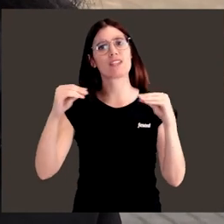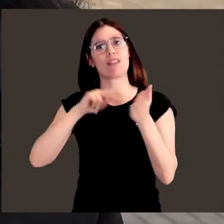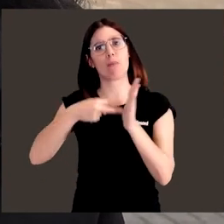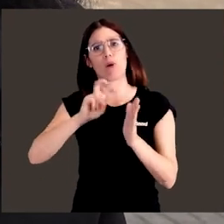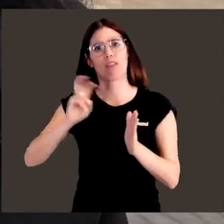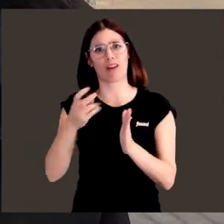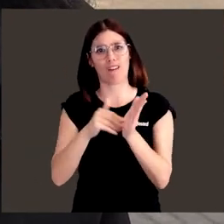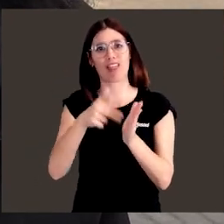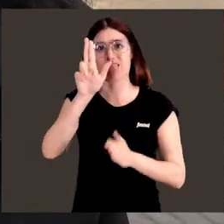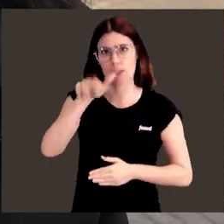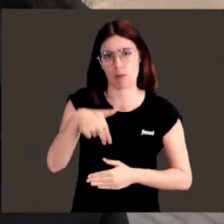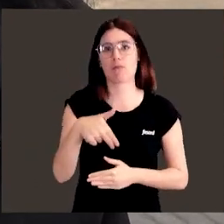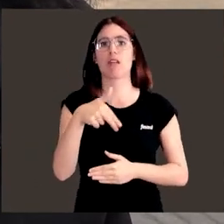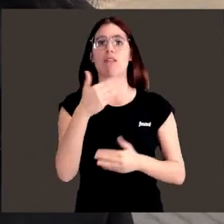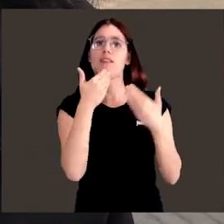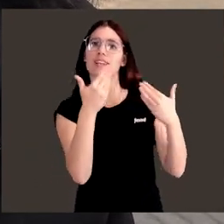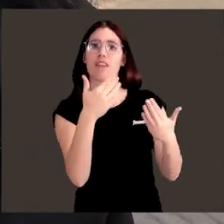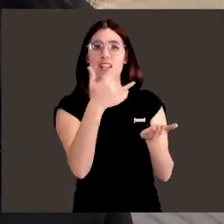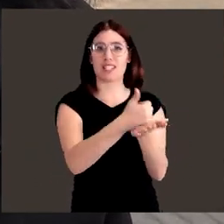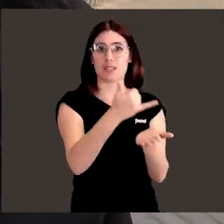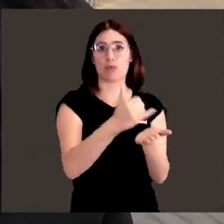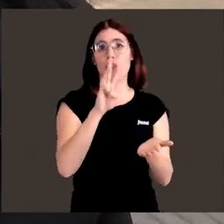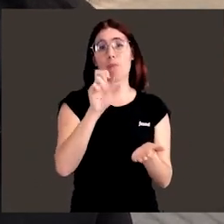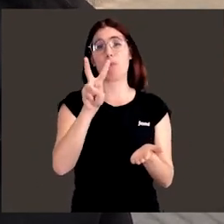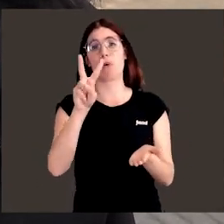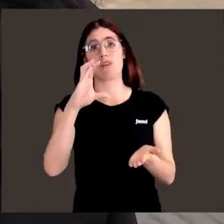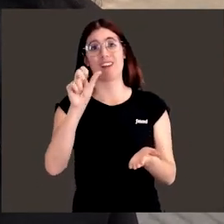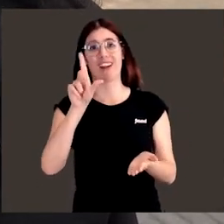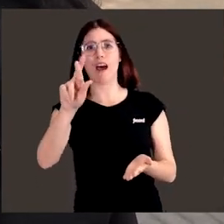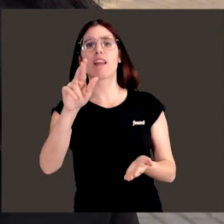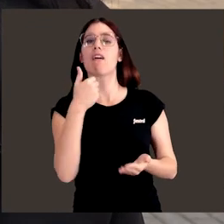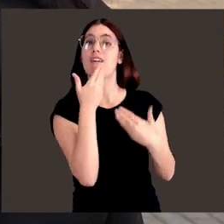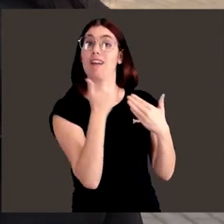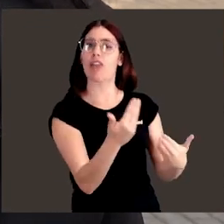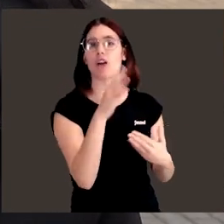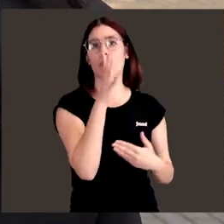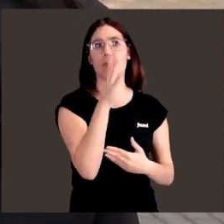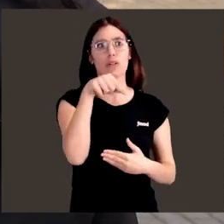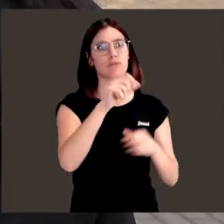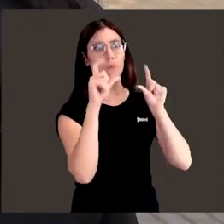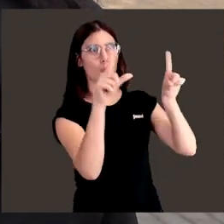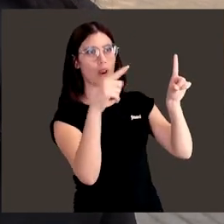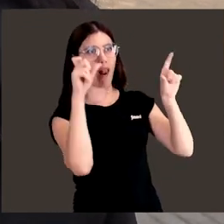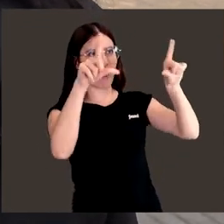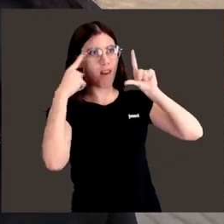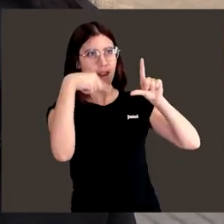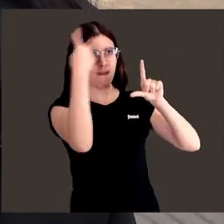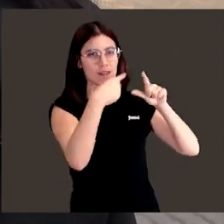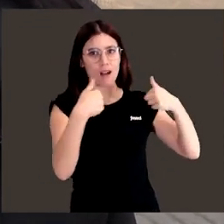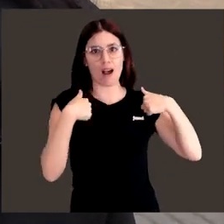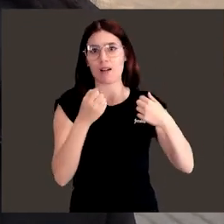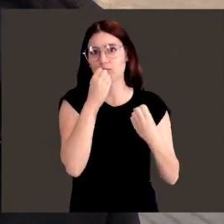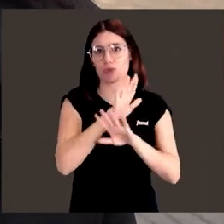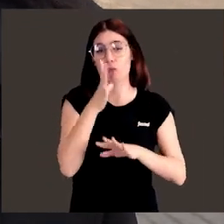Politécnica de Valencia y al Instituto Pouclar, por honorarme y por tenerme aquí y